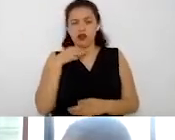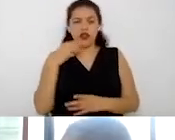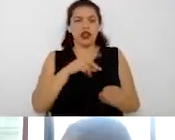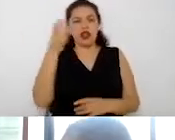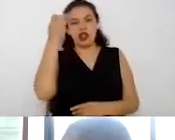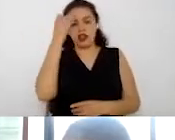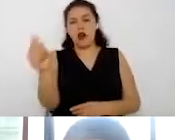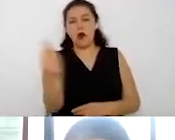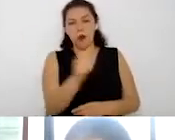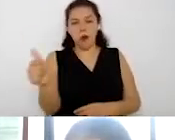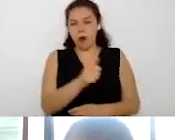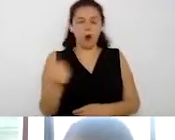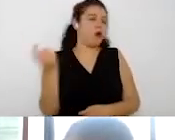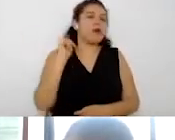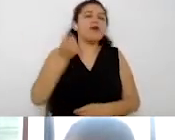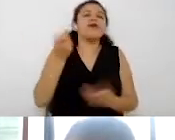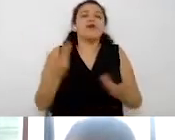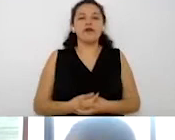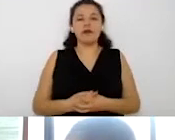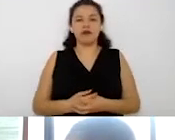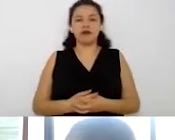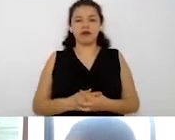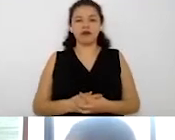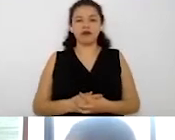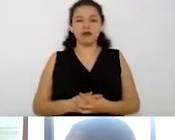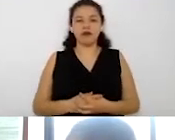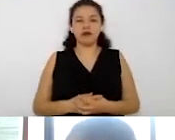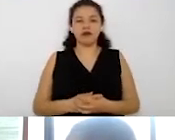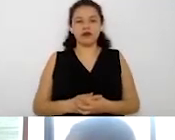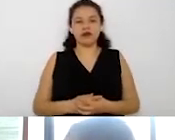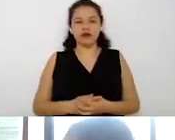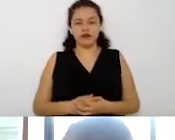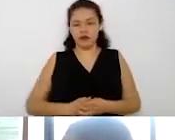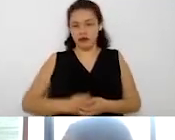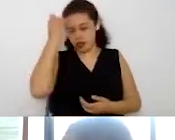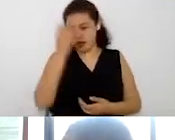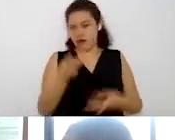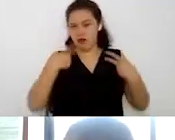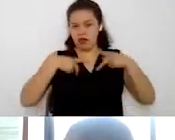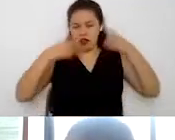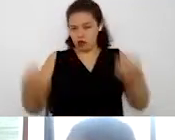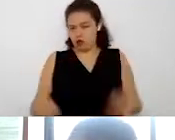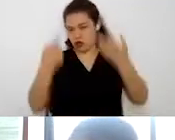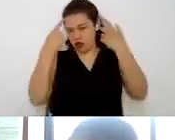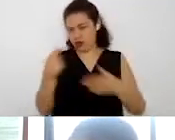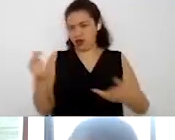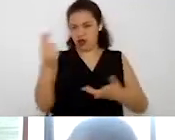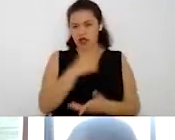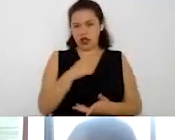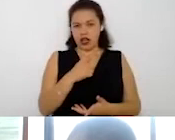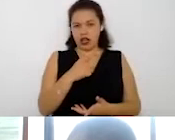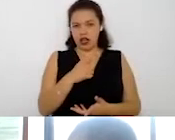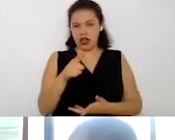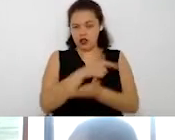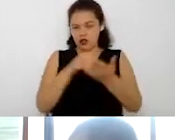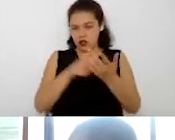traslado. ¿A qué me refiero con esto? ¿Cuánto tiempo va a tardar esa persona en llegar de donde está la escena de la emergencia